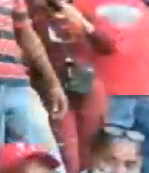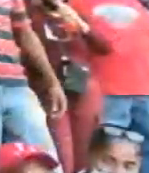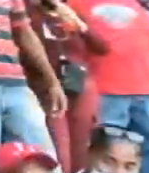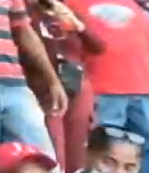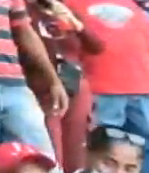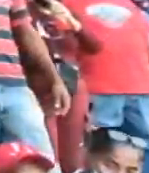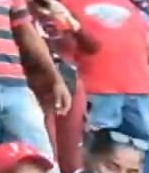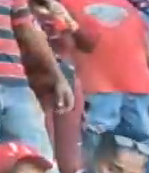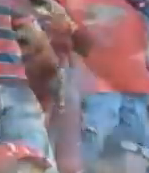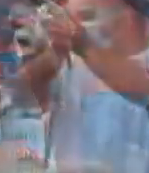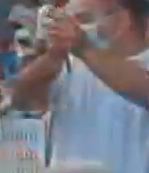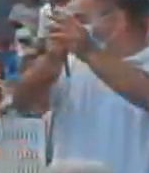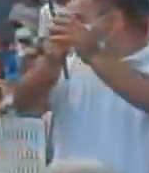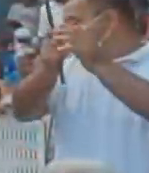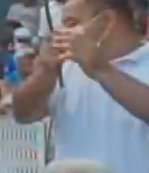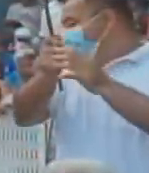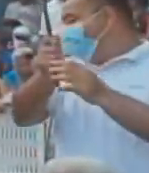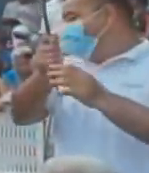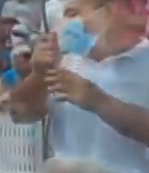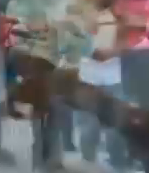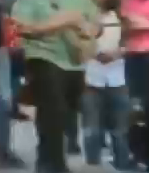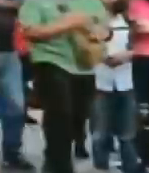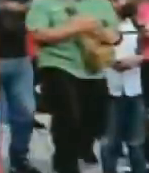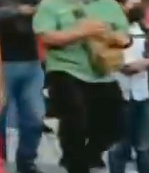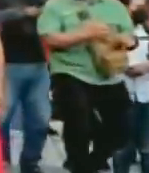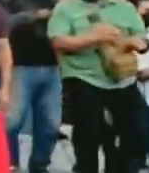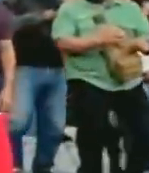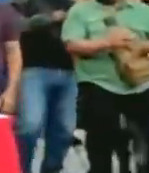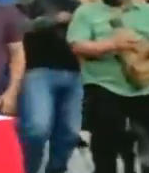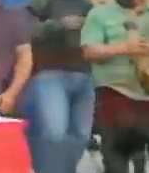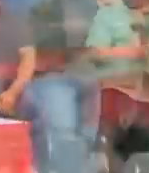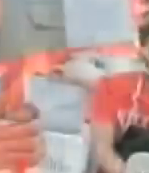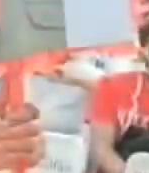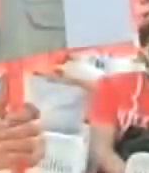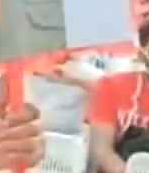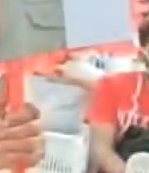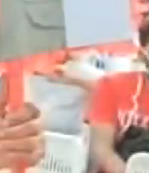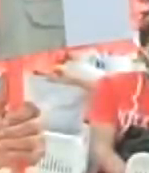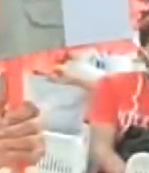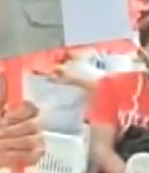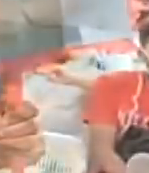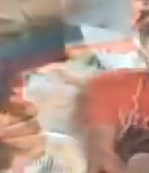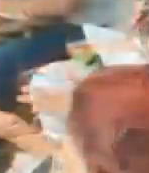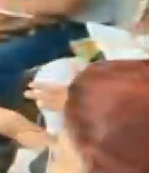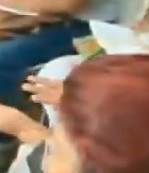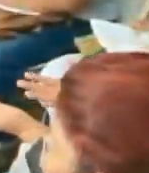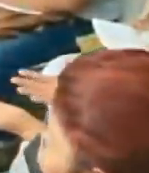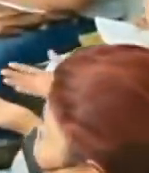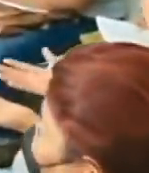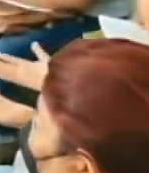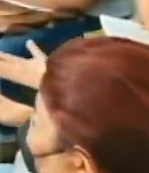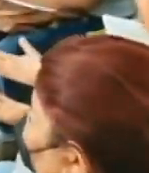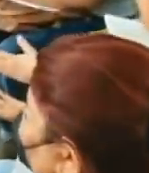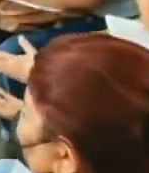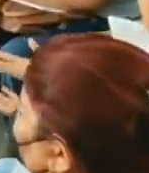en cada calle, en cada cerro de La Guaira, en cada urbanización, en cada comunidad.